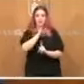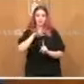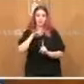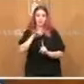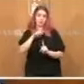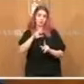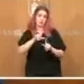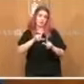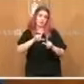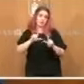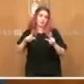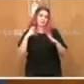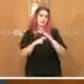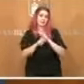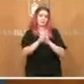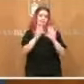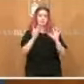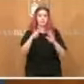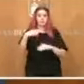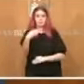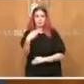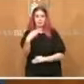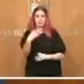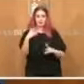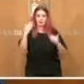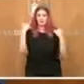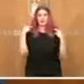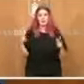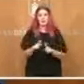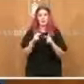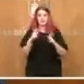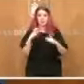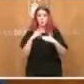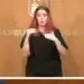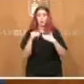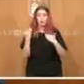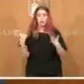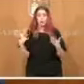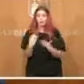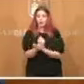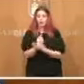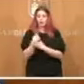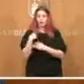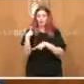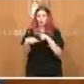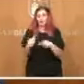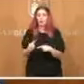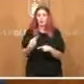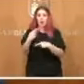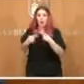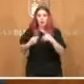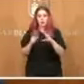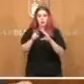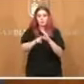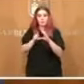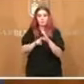obras de la línea 7B de metro. Responsabilidad social con todos los usuarios que cada día utilizan esa línea de